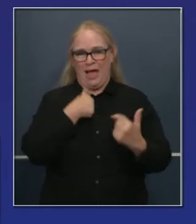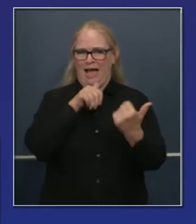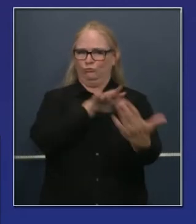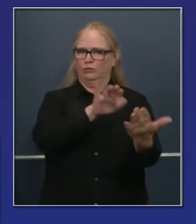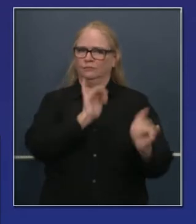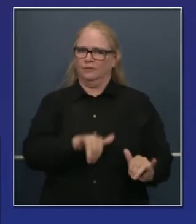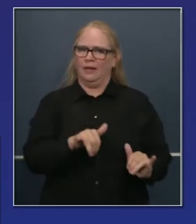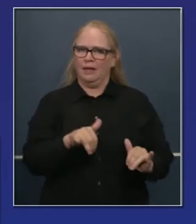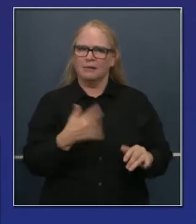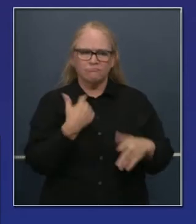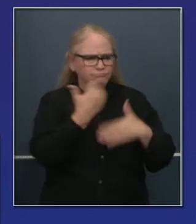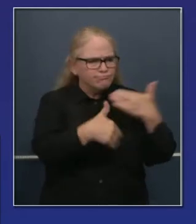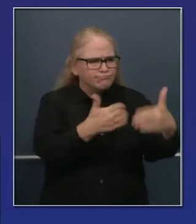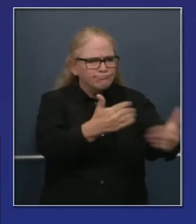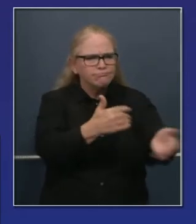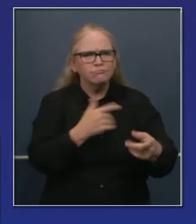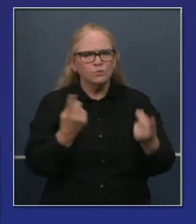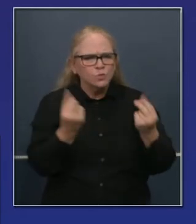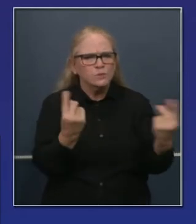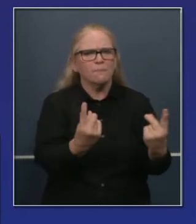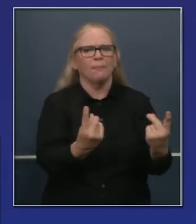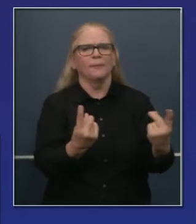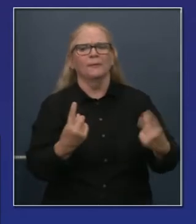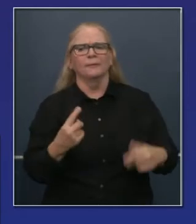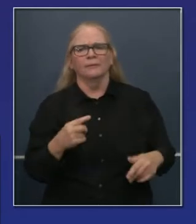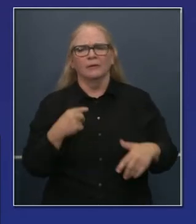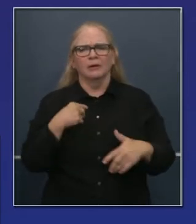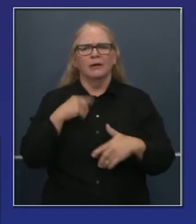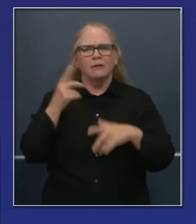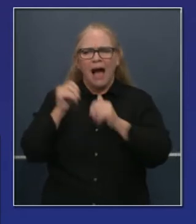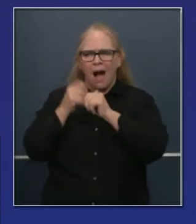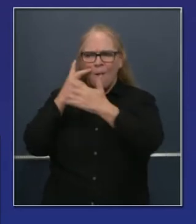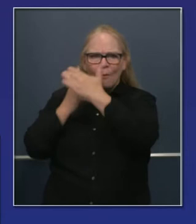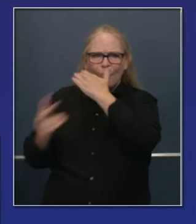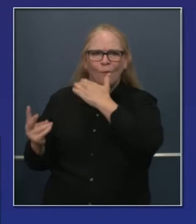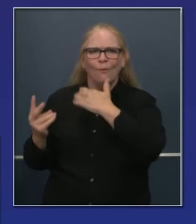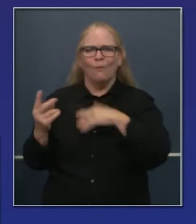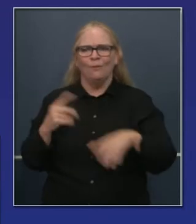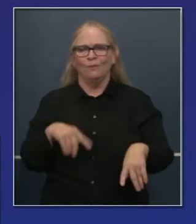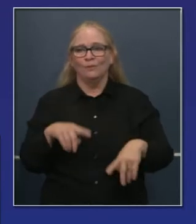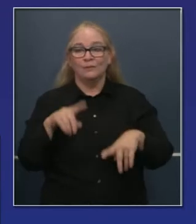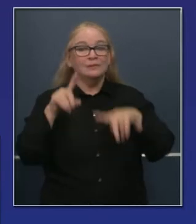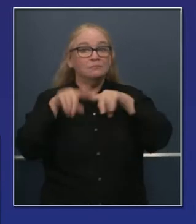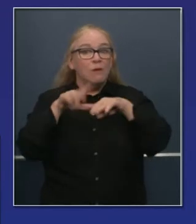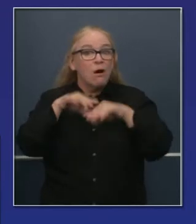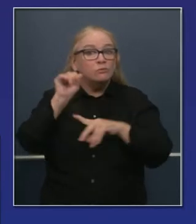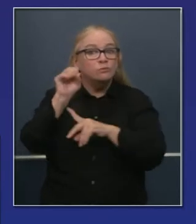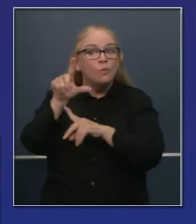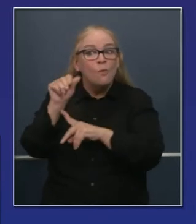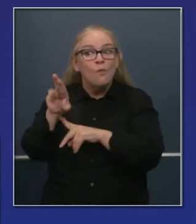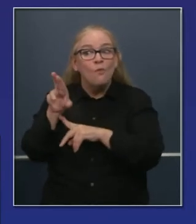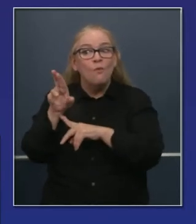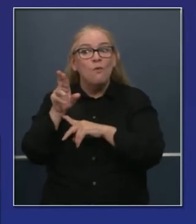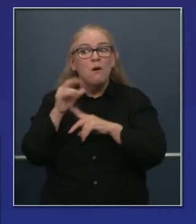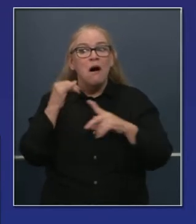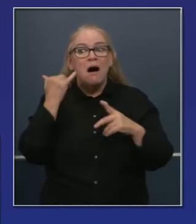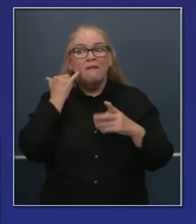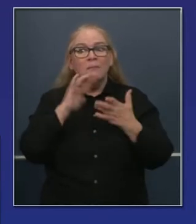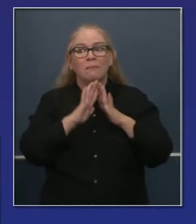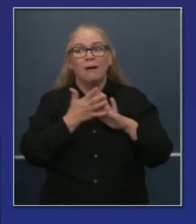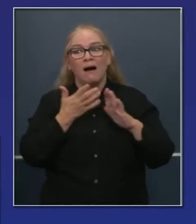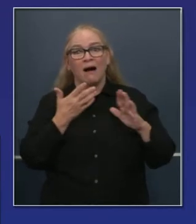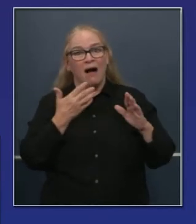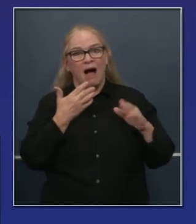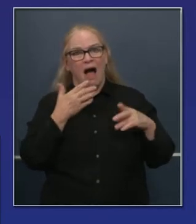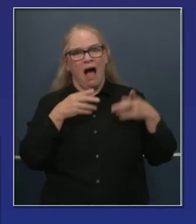procesos pronosticando de una forma más sombría considerando que podríamos aguardar cuando hay